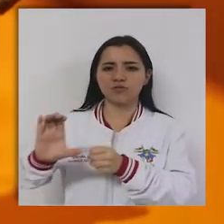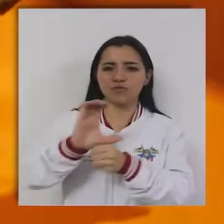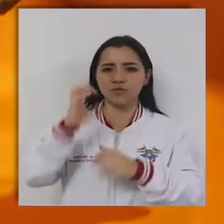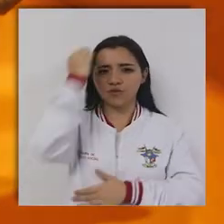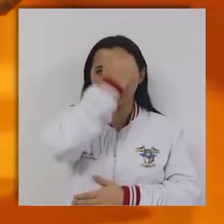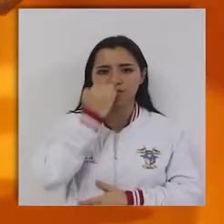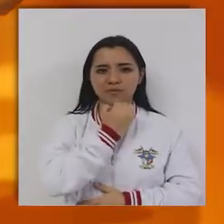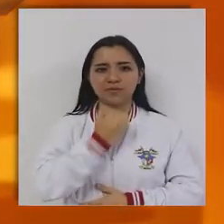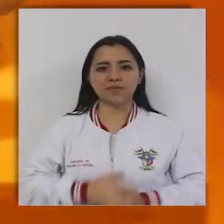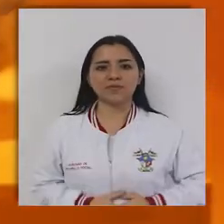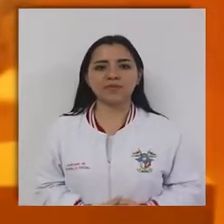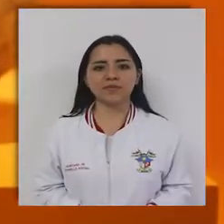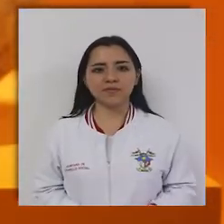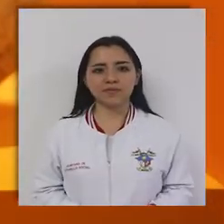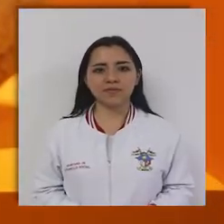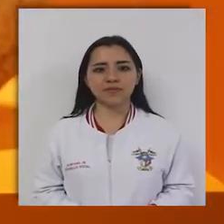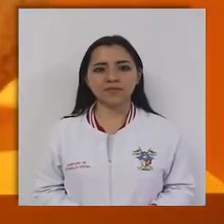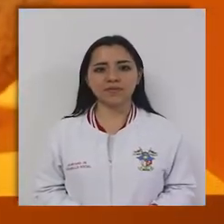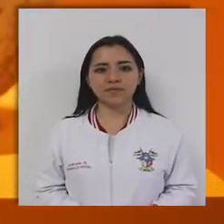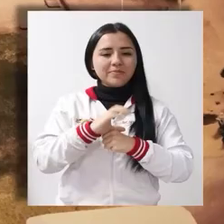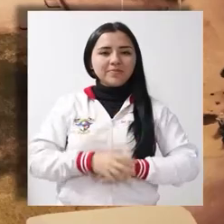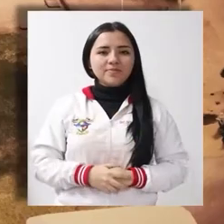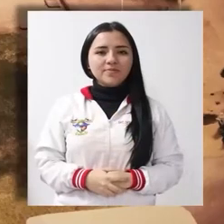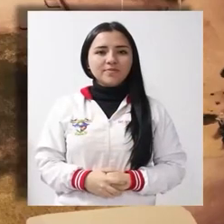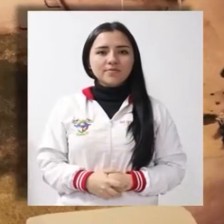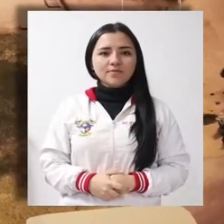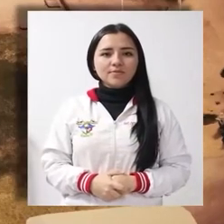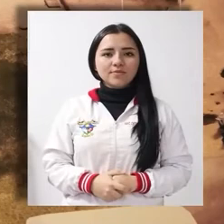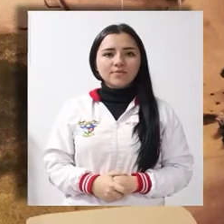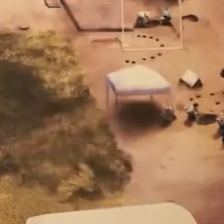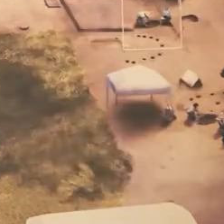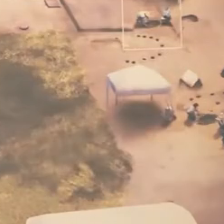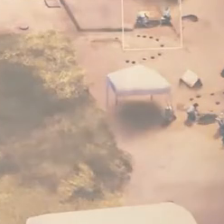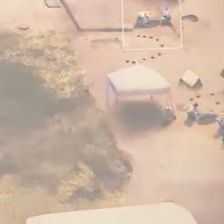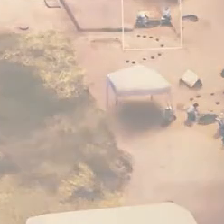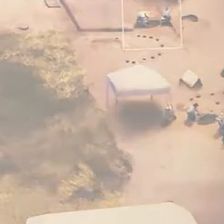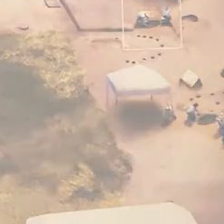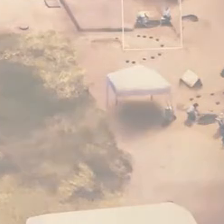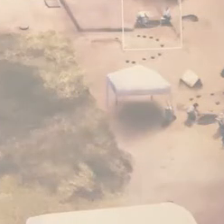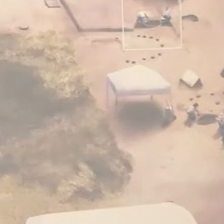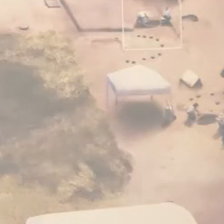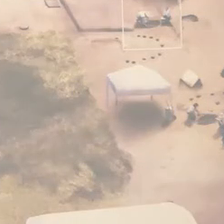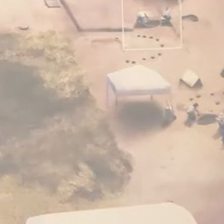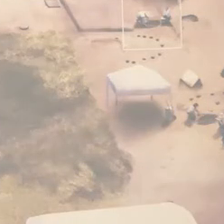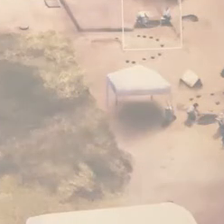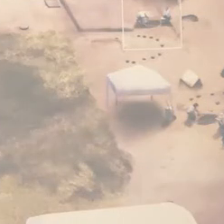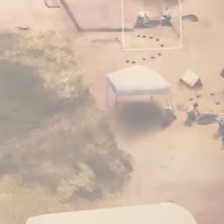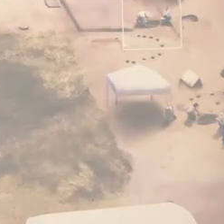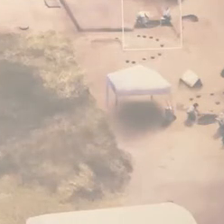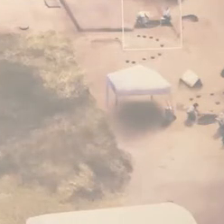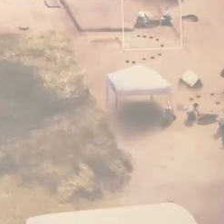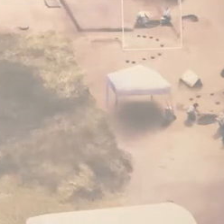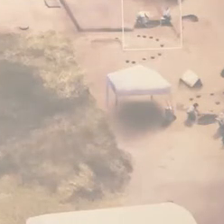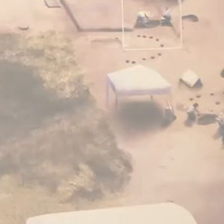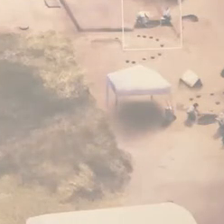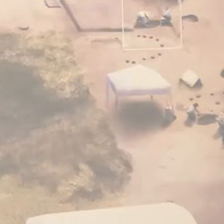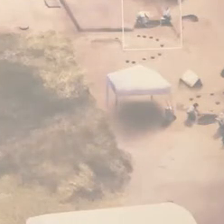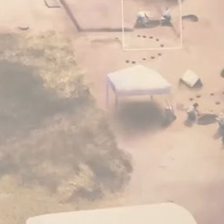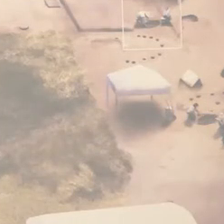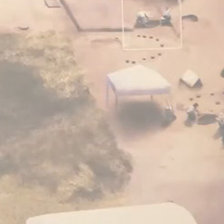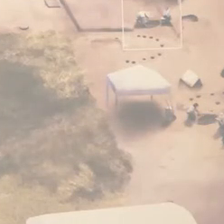patrimonio arqueológico y cultural de Soacha. Soacha, un destino turístico por descubrir.